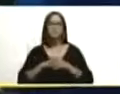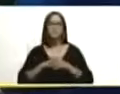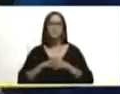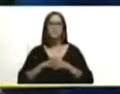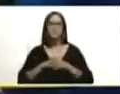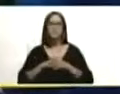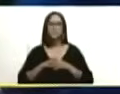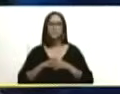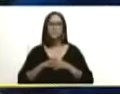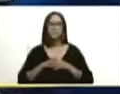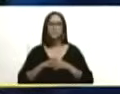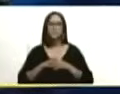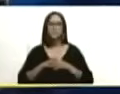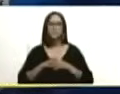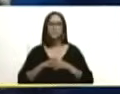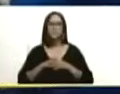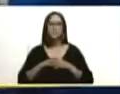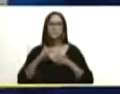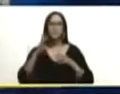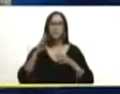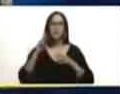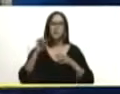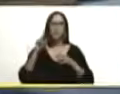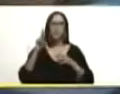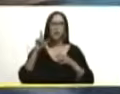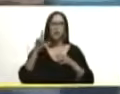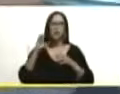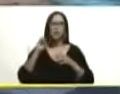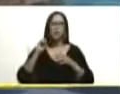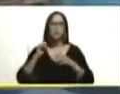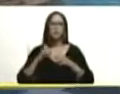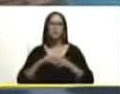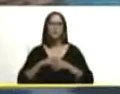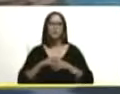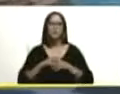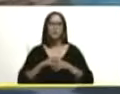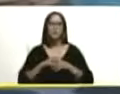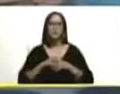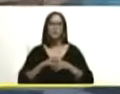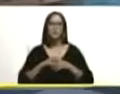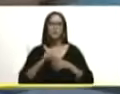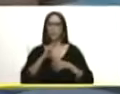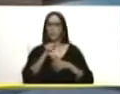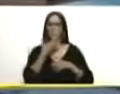¿Quién es ese tipo tan feo? Braulio Álvarez. Braulio Álvarez, vale. No ha mejorado mucho.